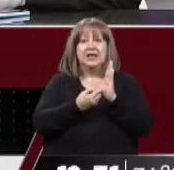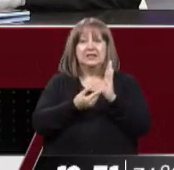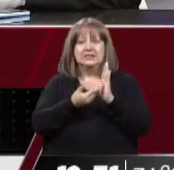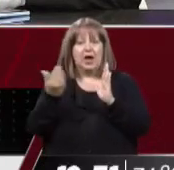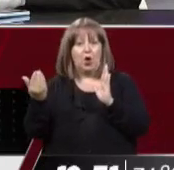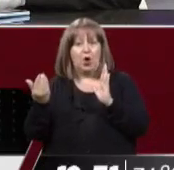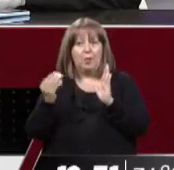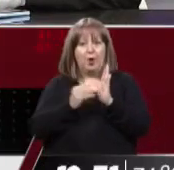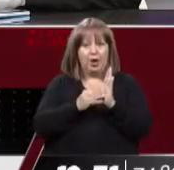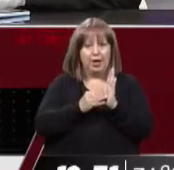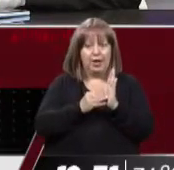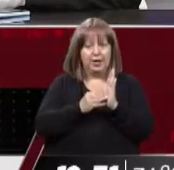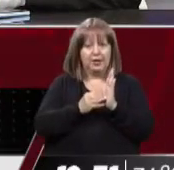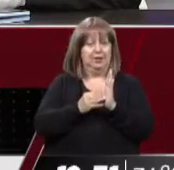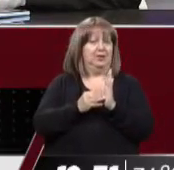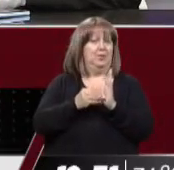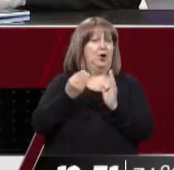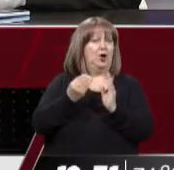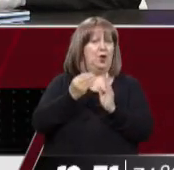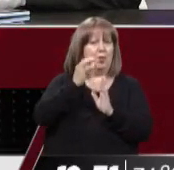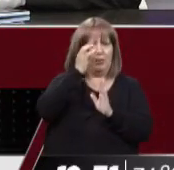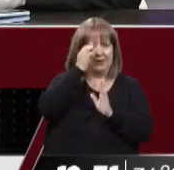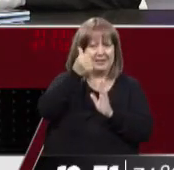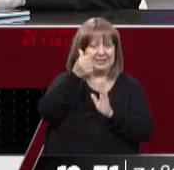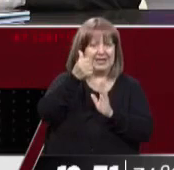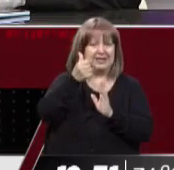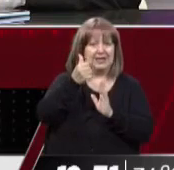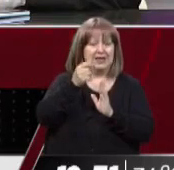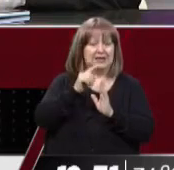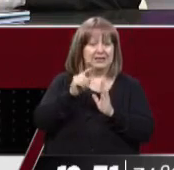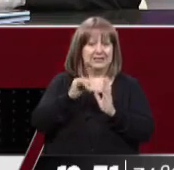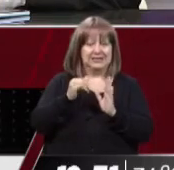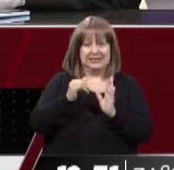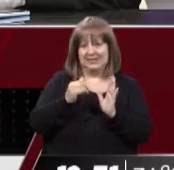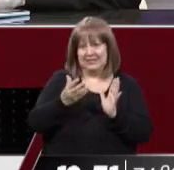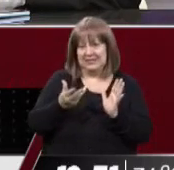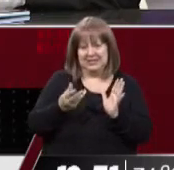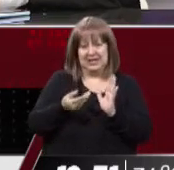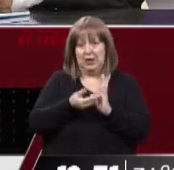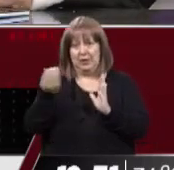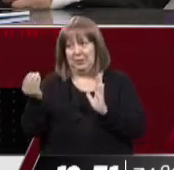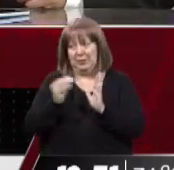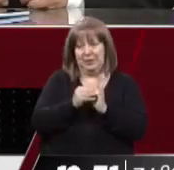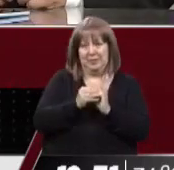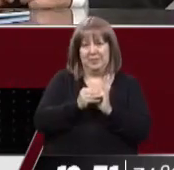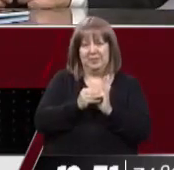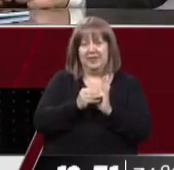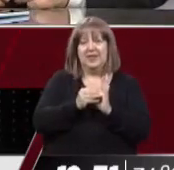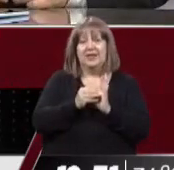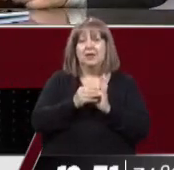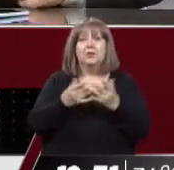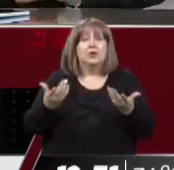día, le metió una pregunta como diciendo, ¿estaría modificando la lista de 26? Y el Carón le dice, y sí. Y sí, obviamente, la lista de 26, que es la lista que pero dio. Está